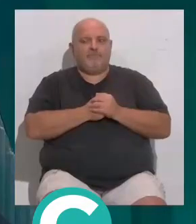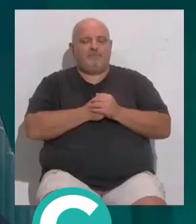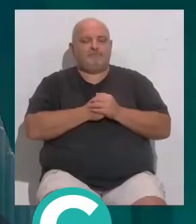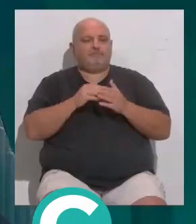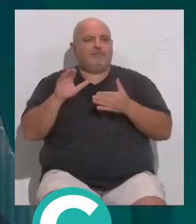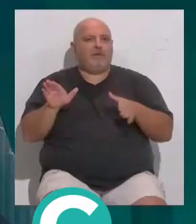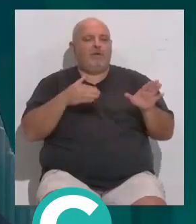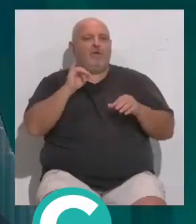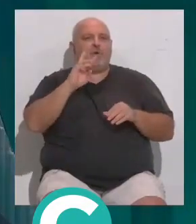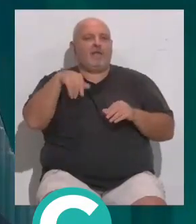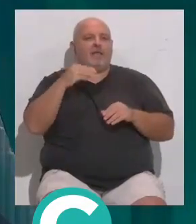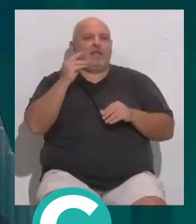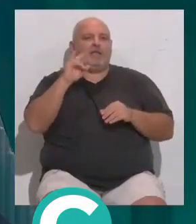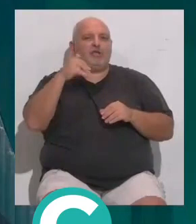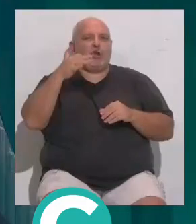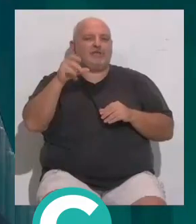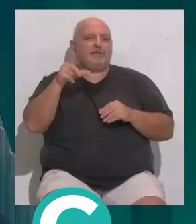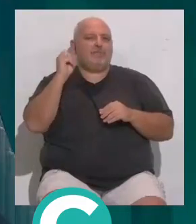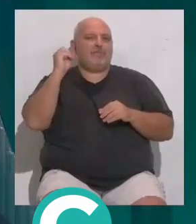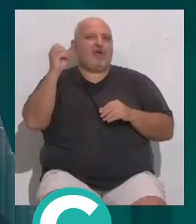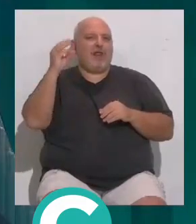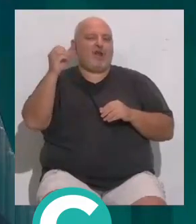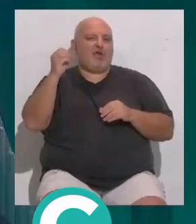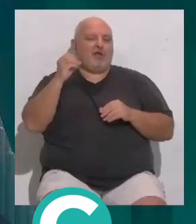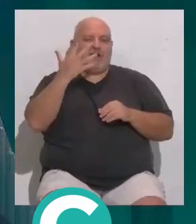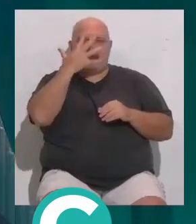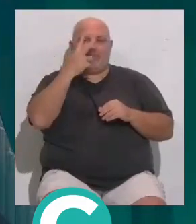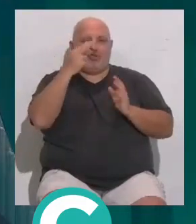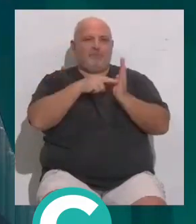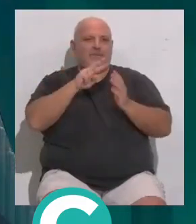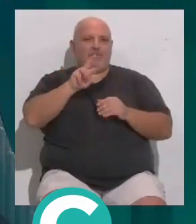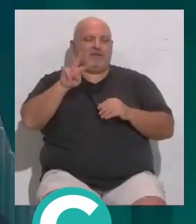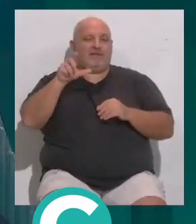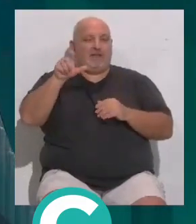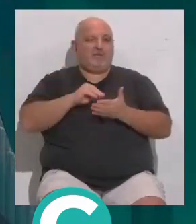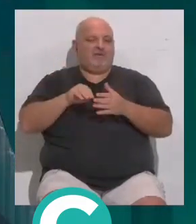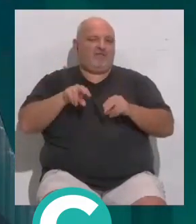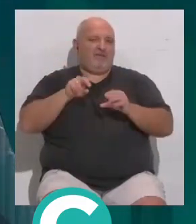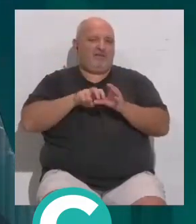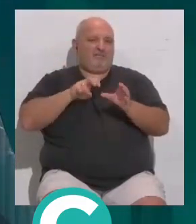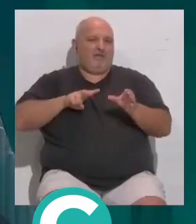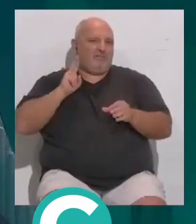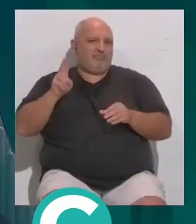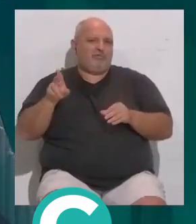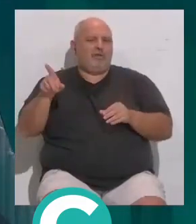Y Joaquín Quiñones será el pregonero del Carnaval 2023. El autor, ya retirado, ha anunciado que